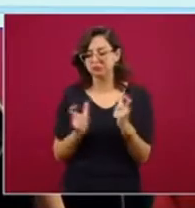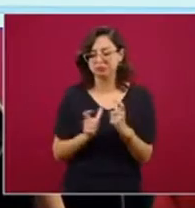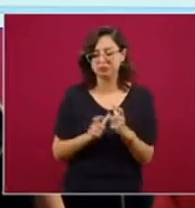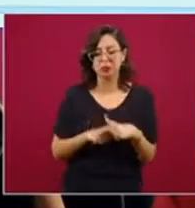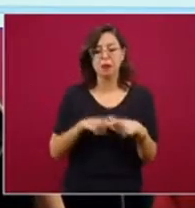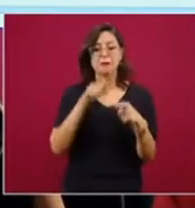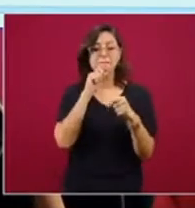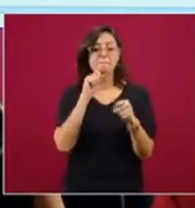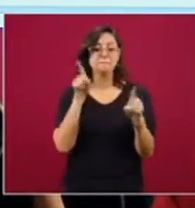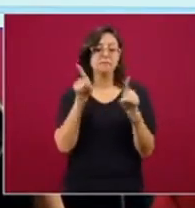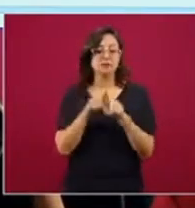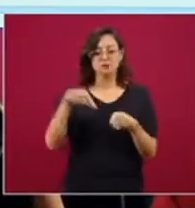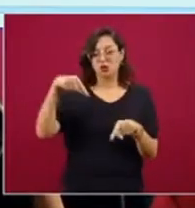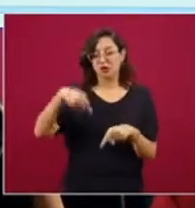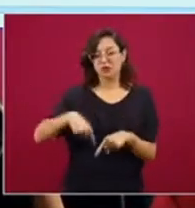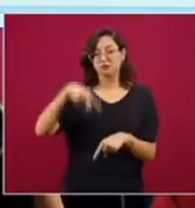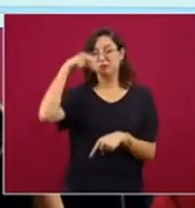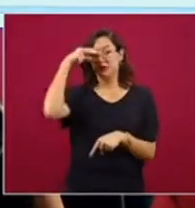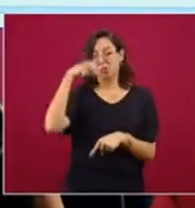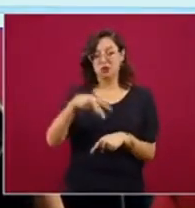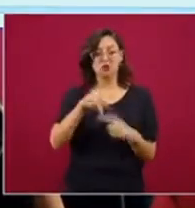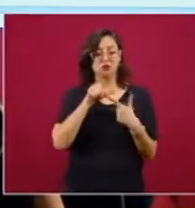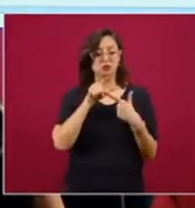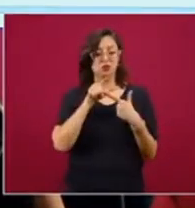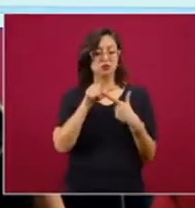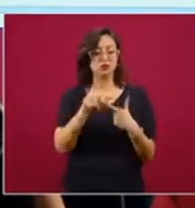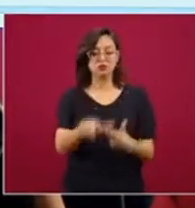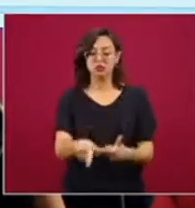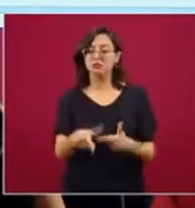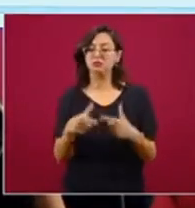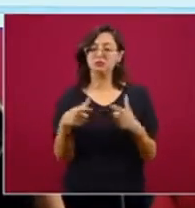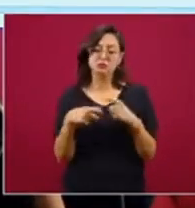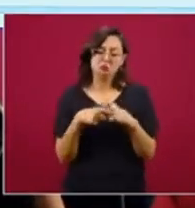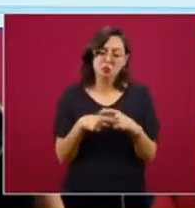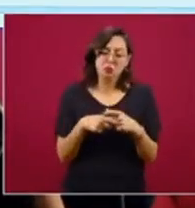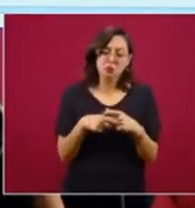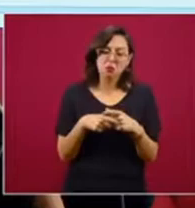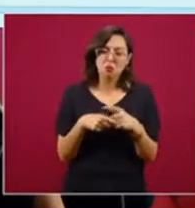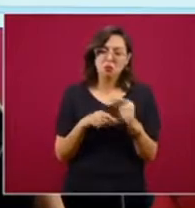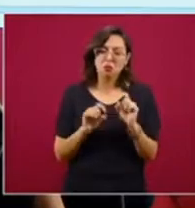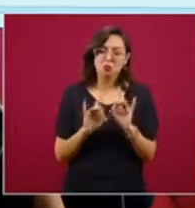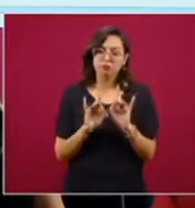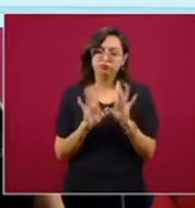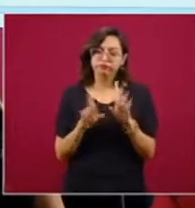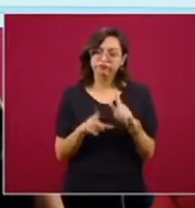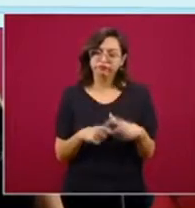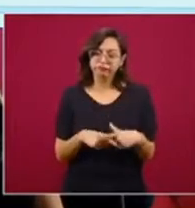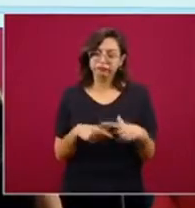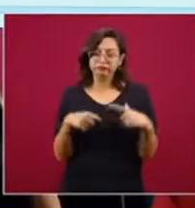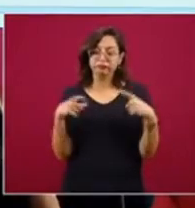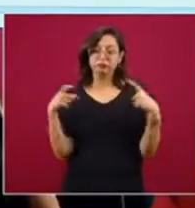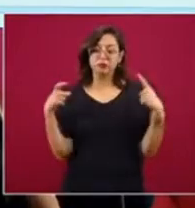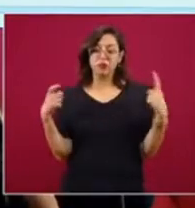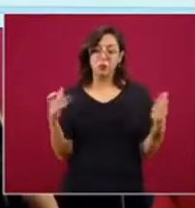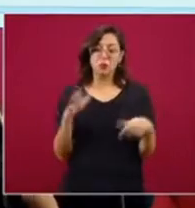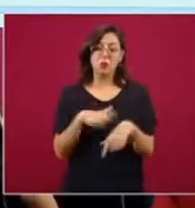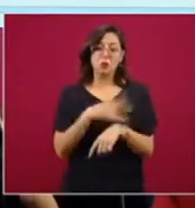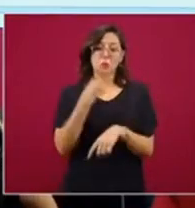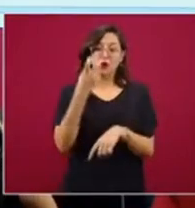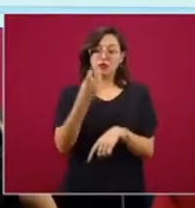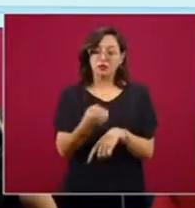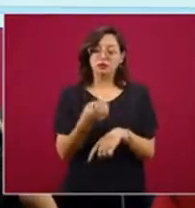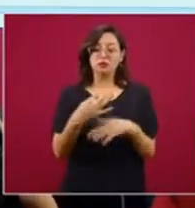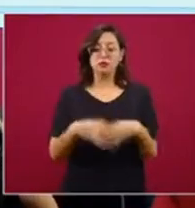una circulación lenta, pero que después pueda repuntar. Y uno de los elementos importantes de atender o de